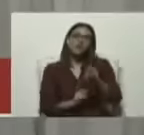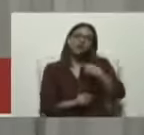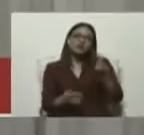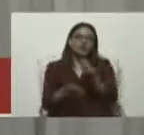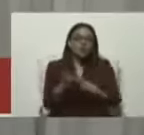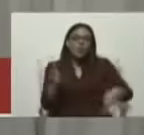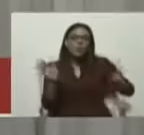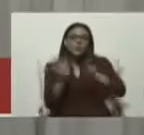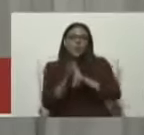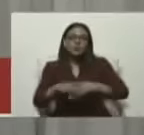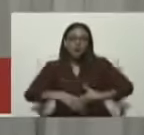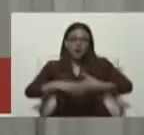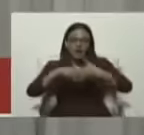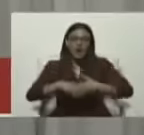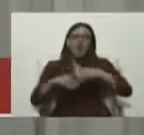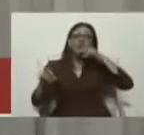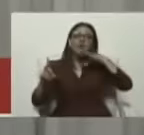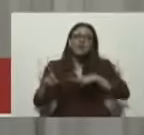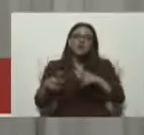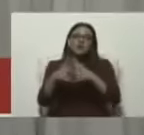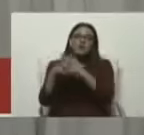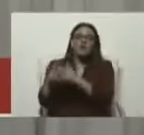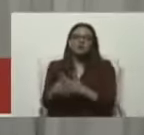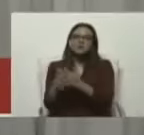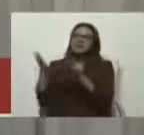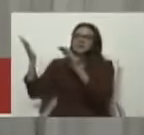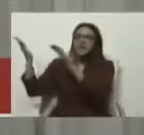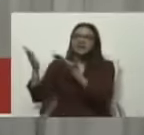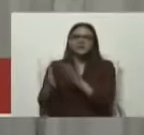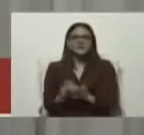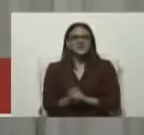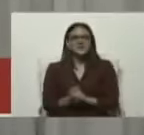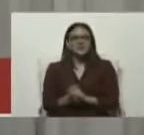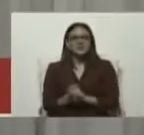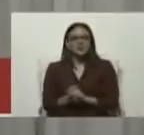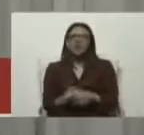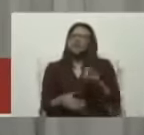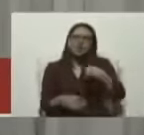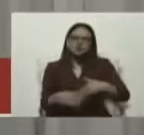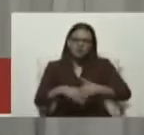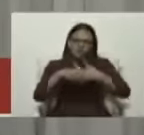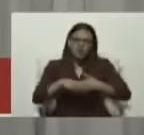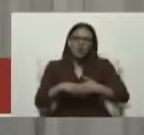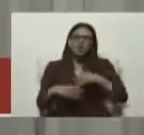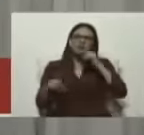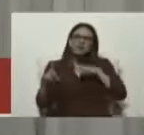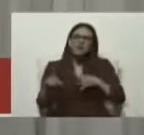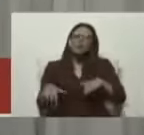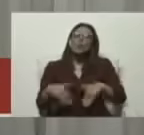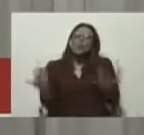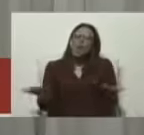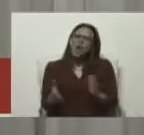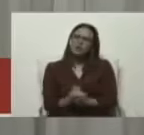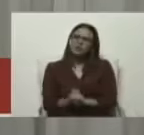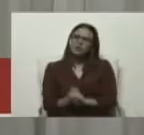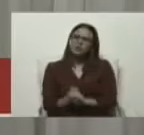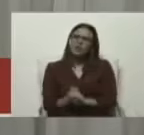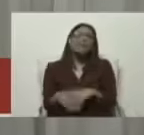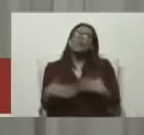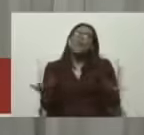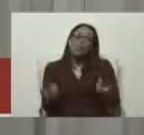nuestros aliados históricos, los Estados Unidos de América. ¿Aliados históricos cuándo? Brutos, ignorantes.